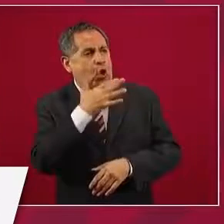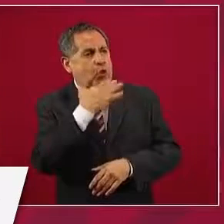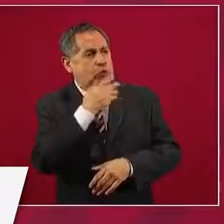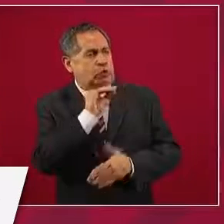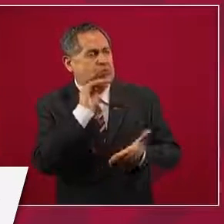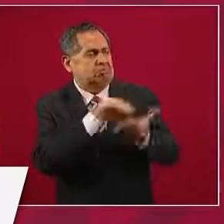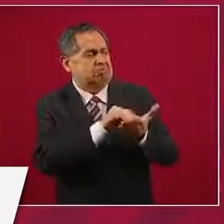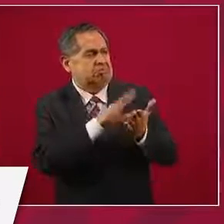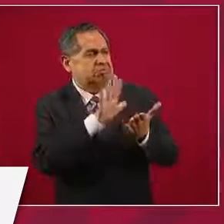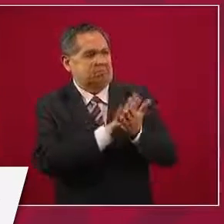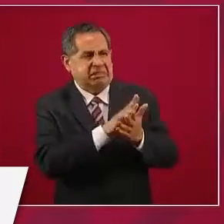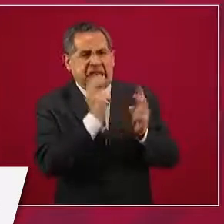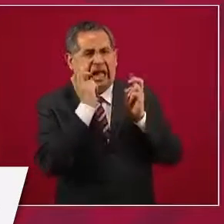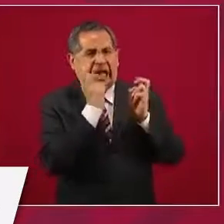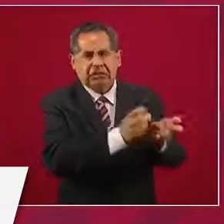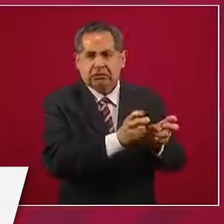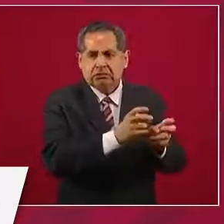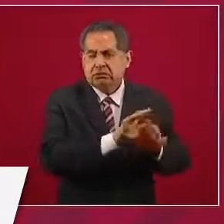que antes